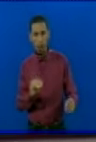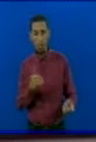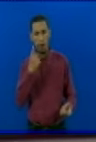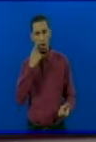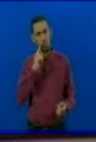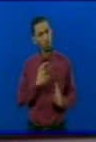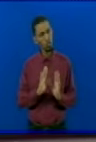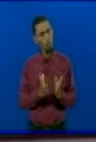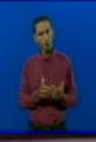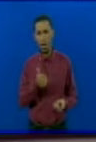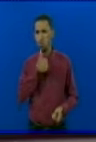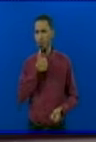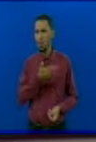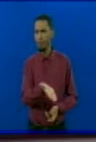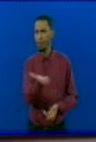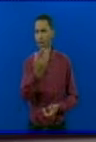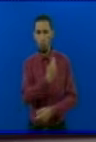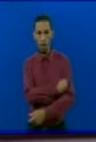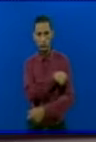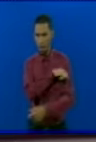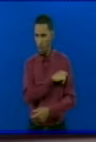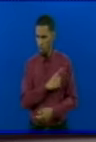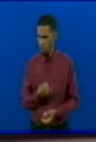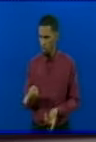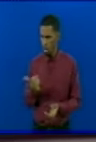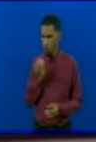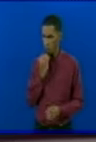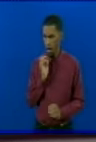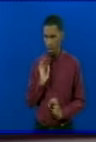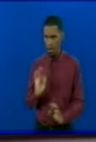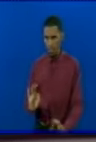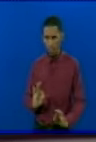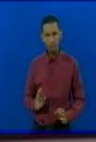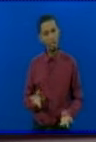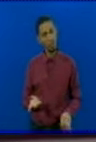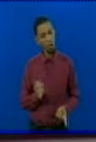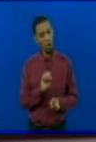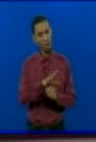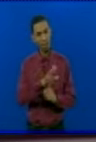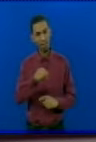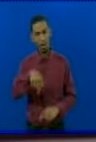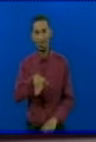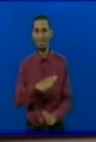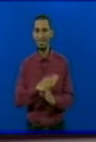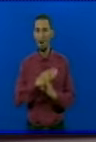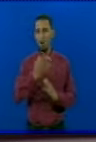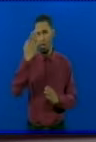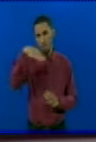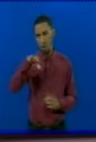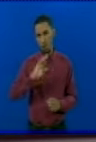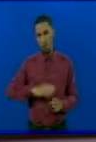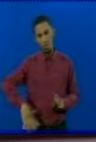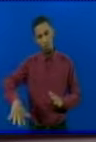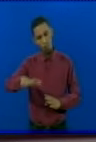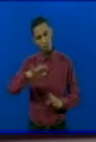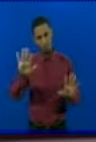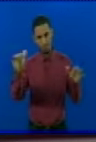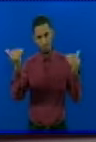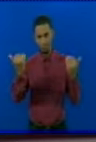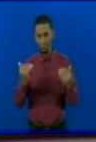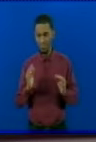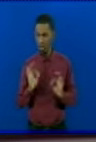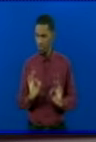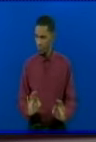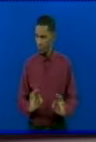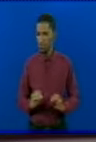poco el criterio de nuestra población. ¿Les parece bien para medir un poco la temperatura de nuestro Santiago de Cuba a partir de las sugerencias que ha ofrecido